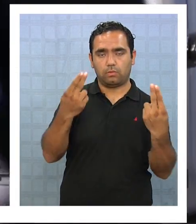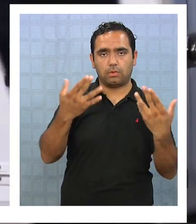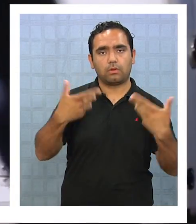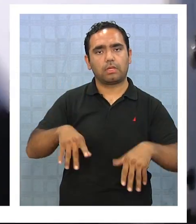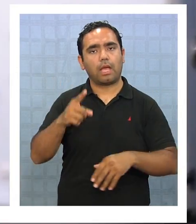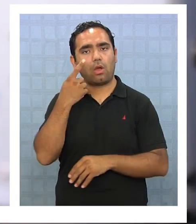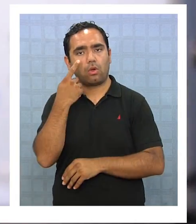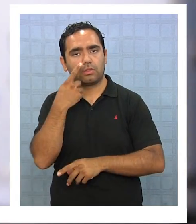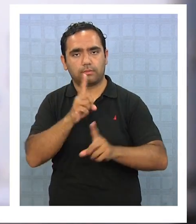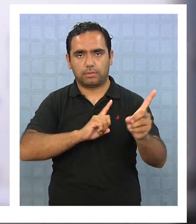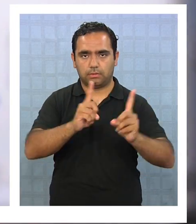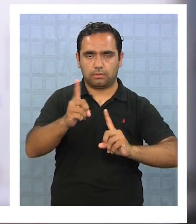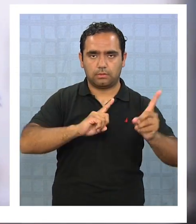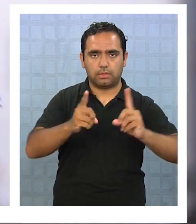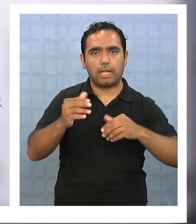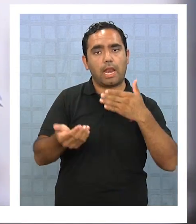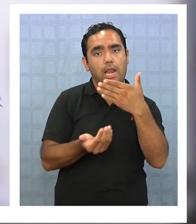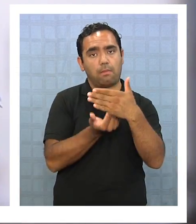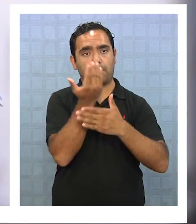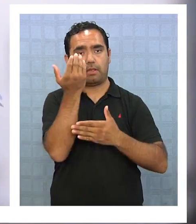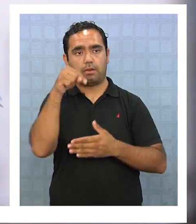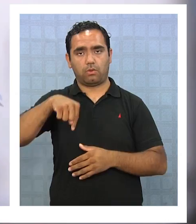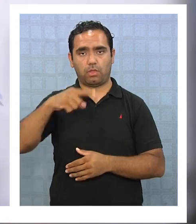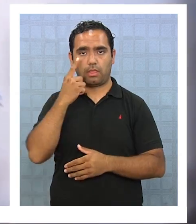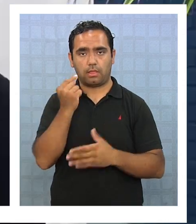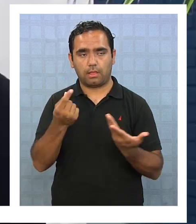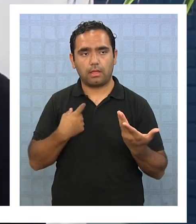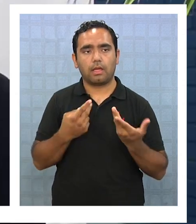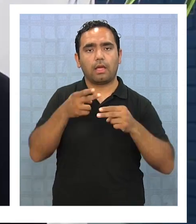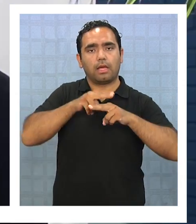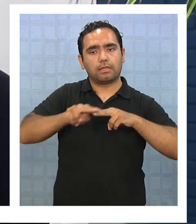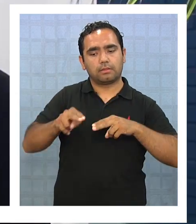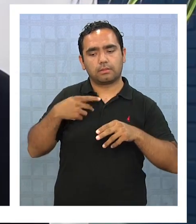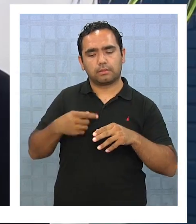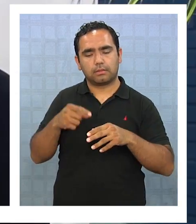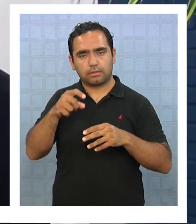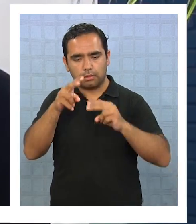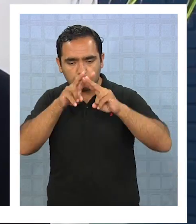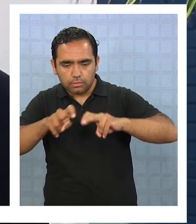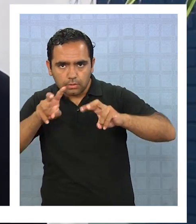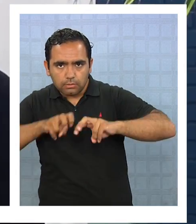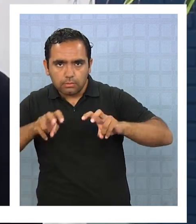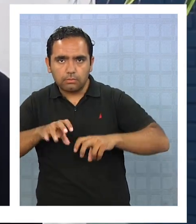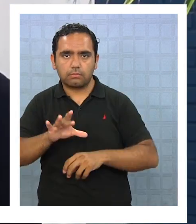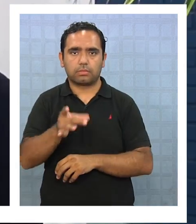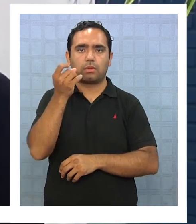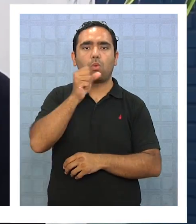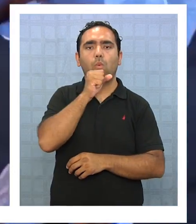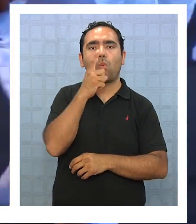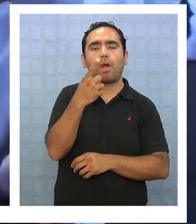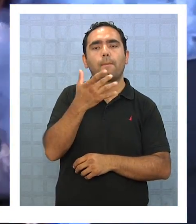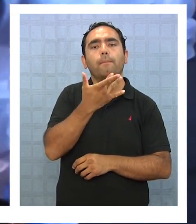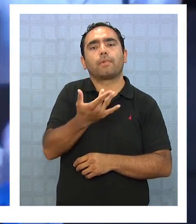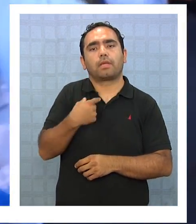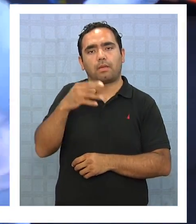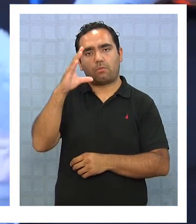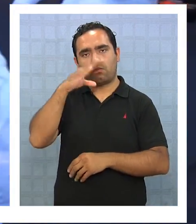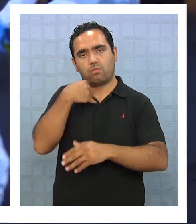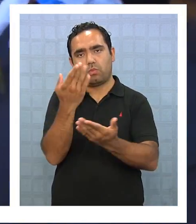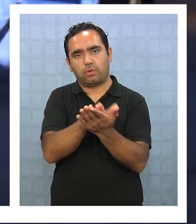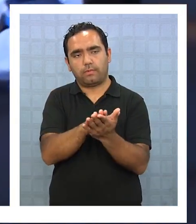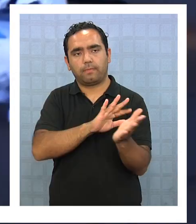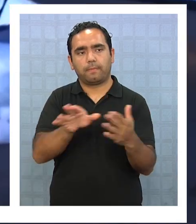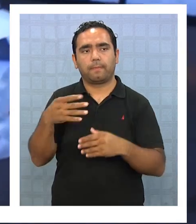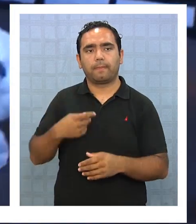conocimiento de esta diligencia y en horas de la mañana del día de hoy se va a practicar la autopsia y verificaremos cuál fue la causa fuerte. Por el momento se